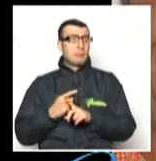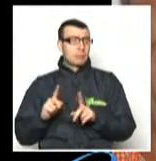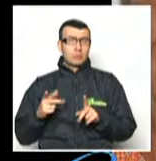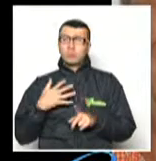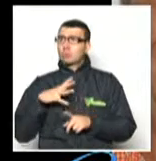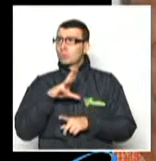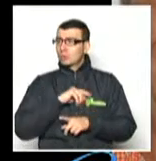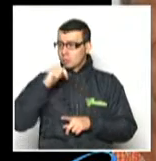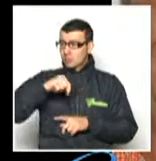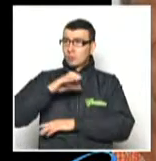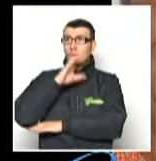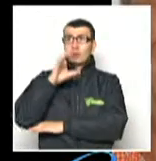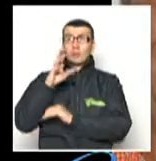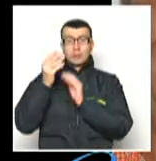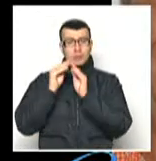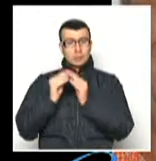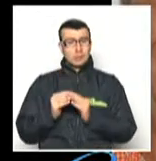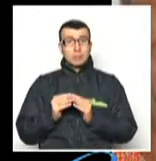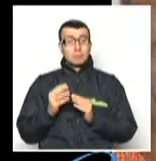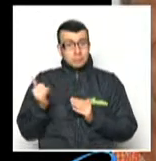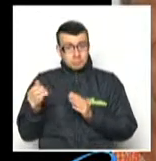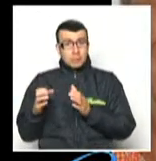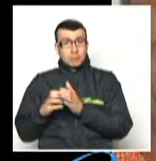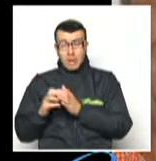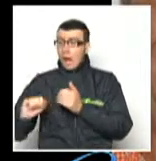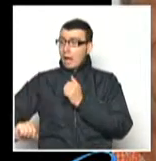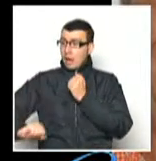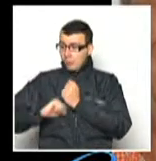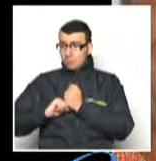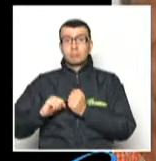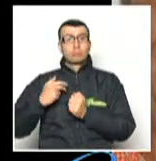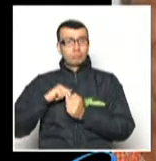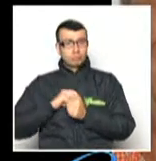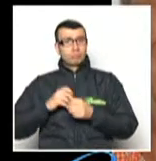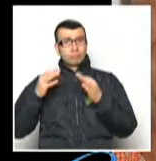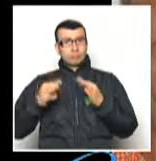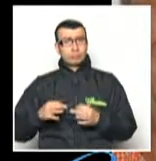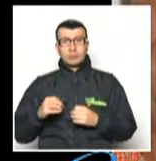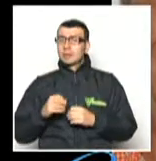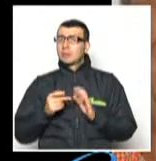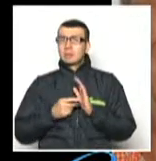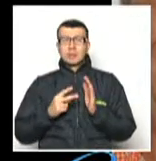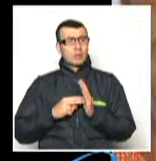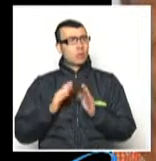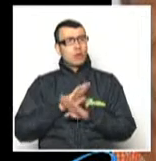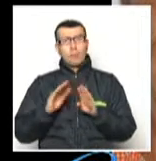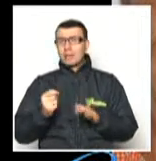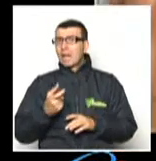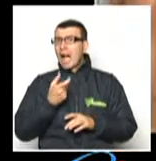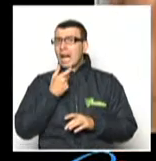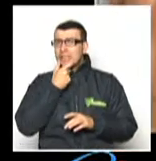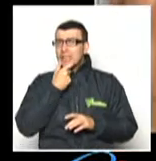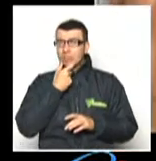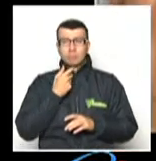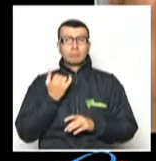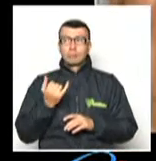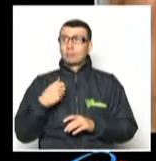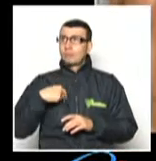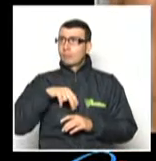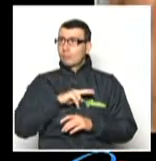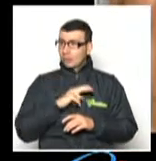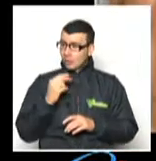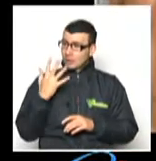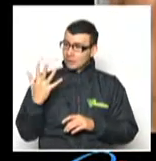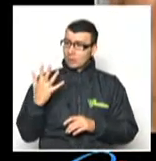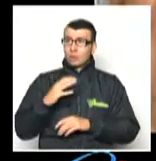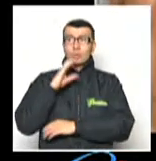un grupo en Colombia, las personas que la Casa Comercial nos patentó para hacer la técnica, que llama nomasprótesisdentales.com, y somos 5 cirujanos de